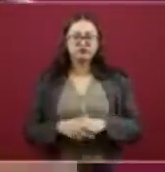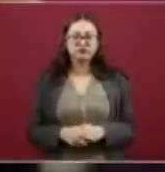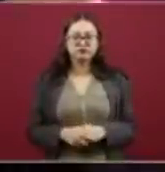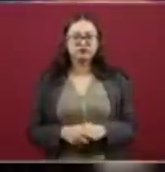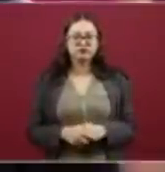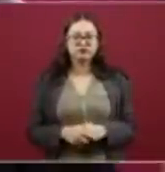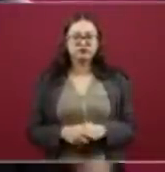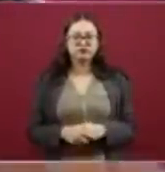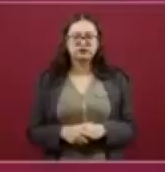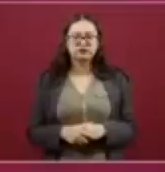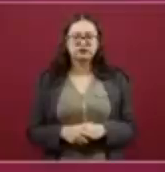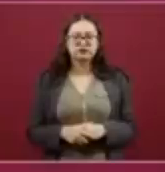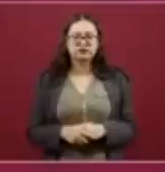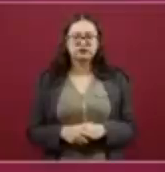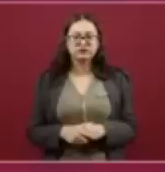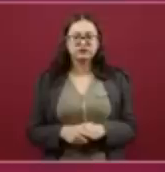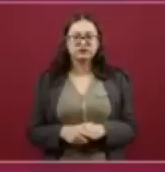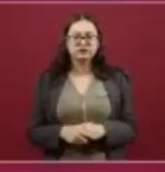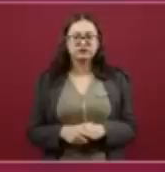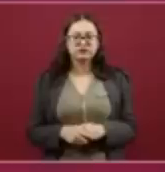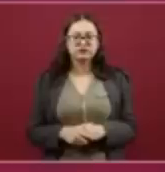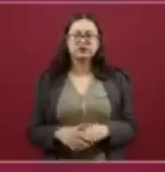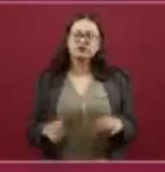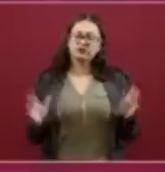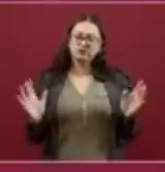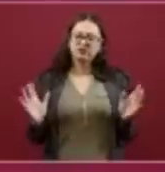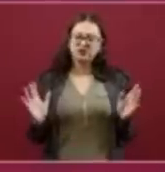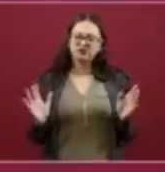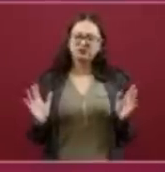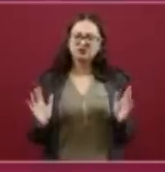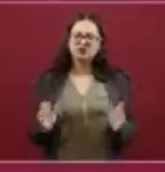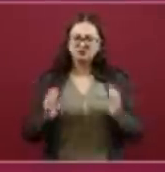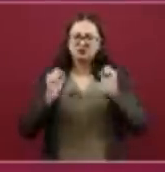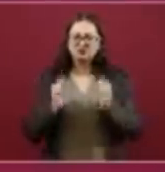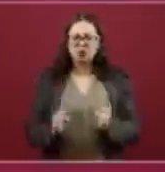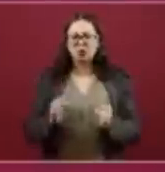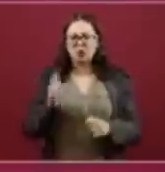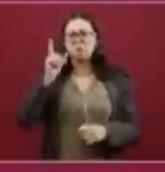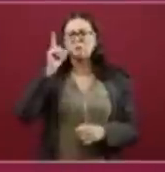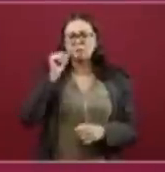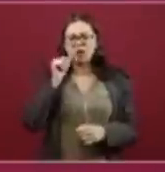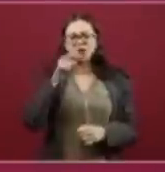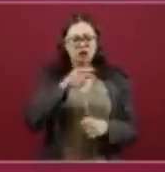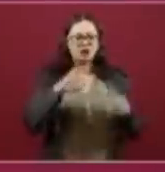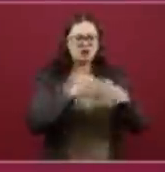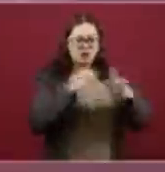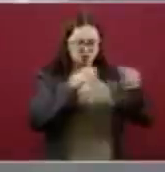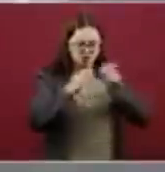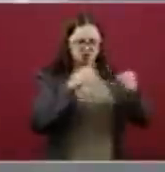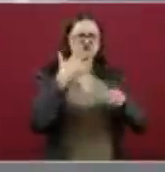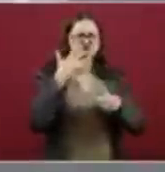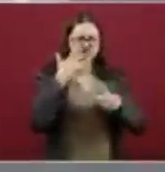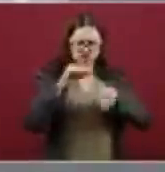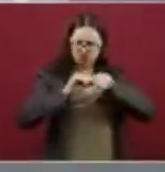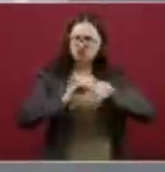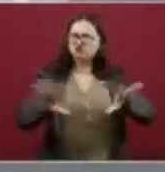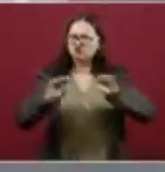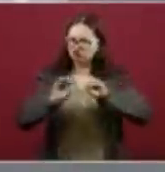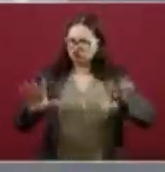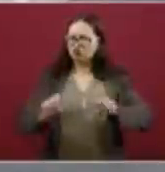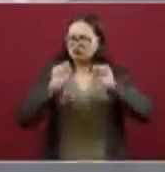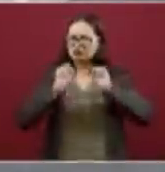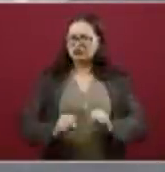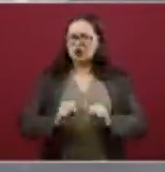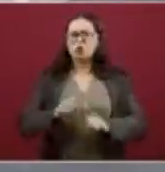Eso seguramente mañana lo va también a dar a conocer la prensa fifí. O sea, ¿cuáles fueron